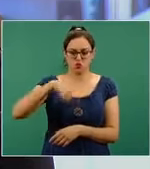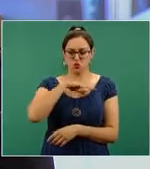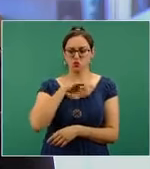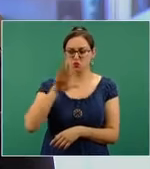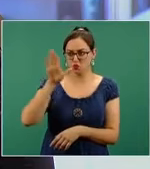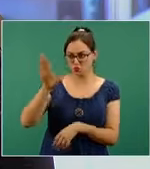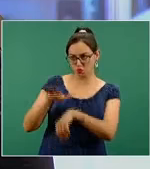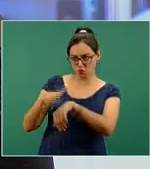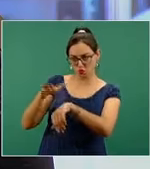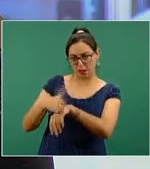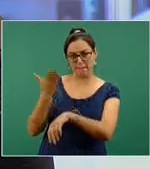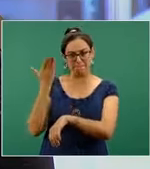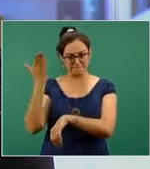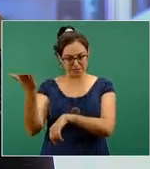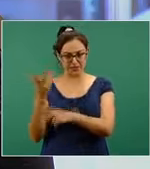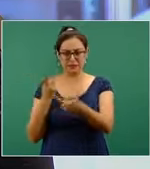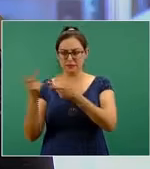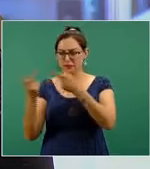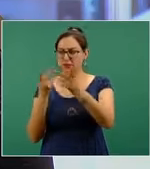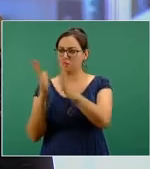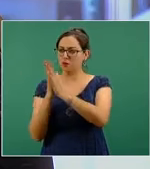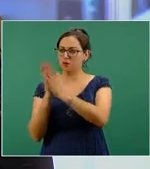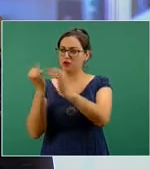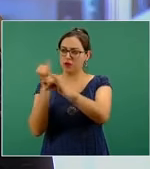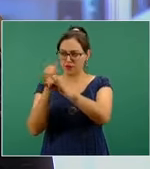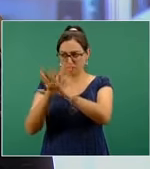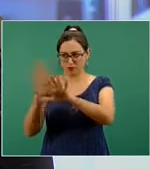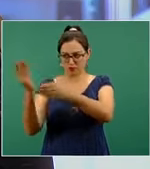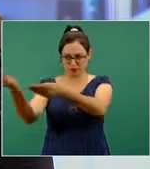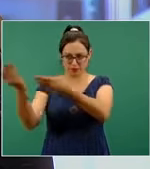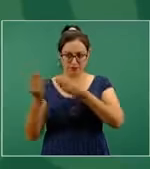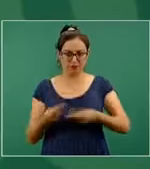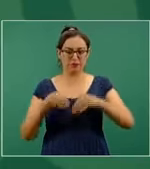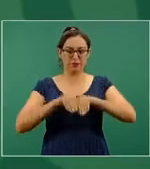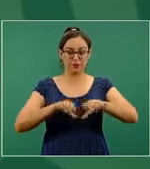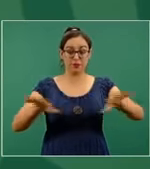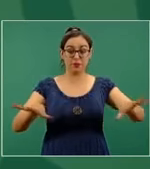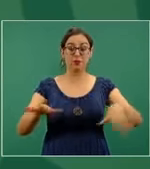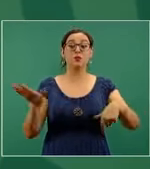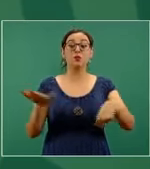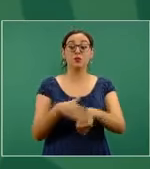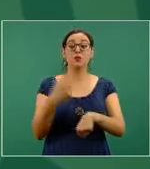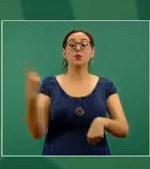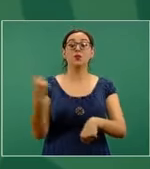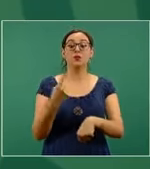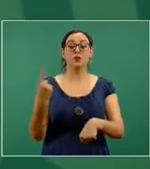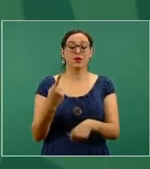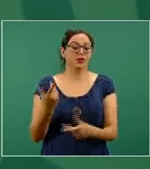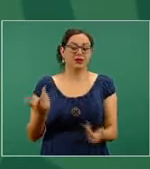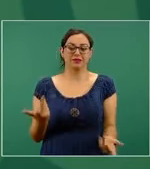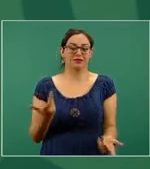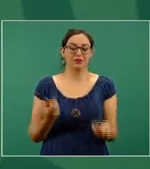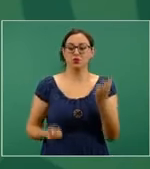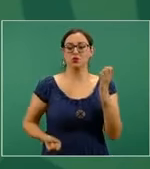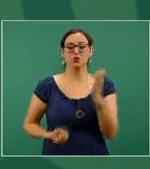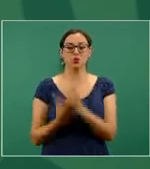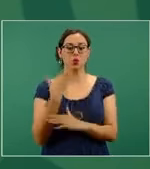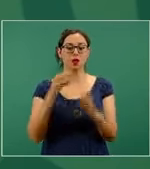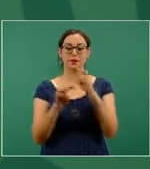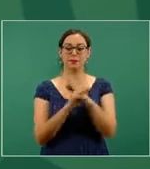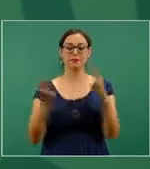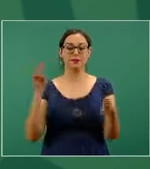a solicitar en su momento esta información. Recordemos que este es un programa que acaba de